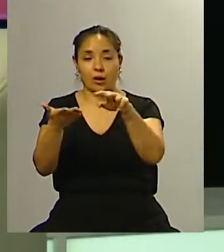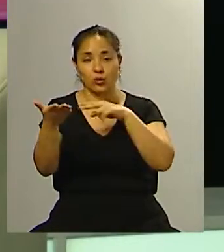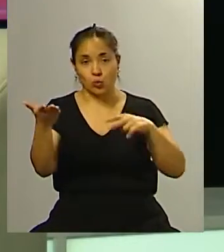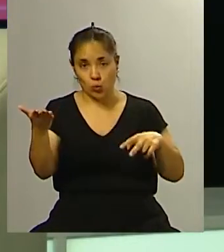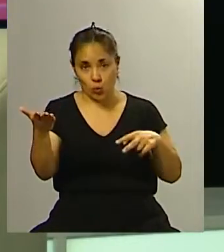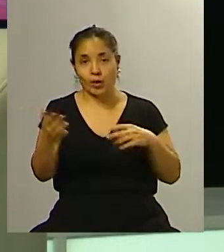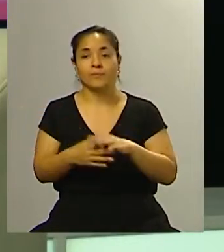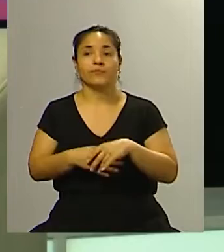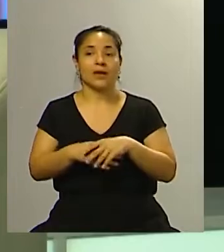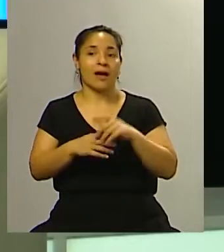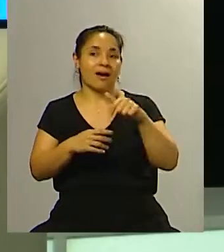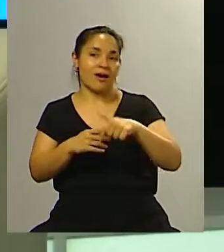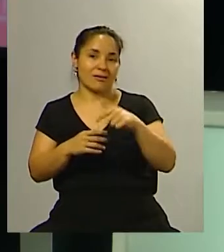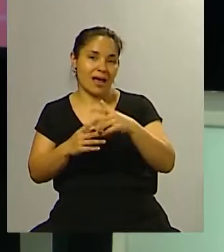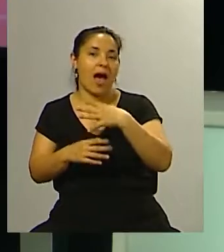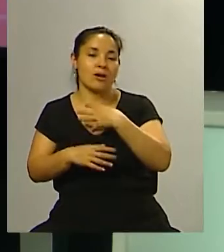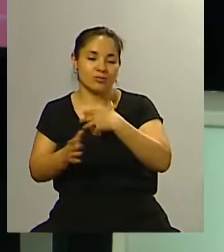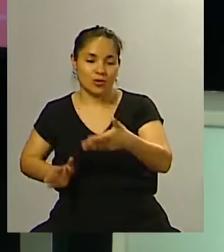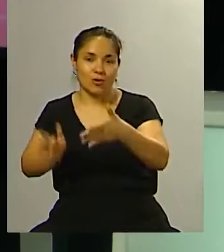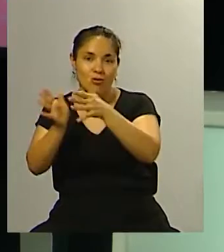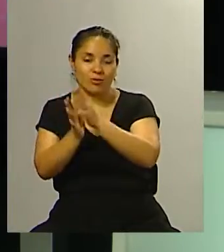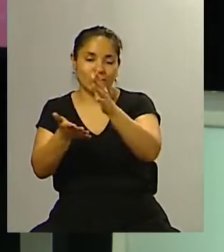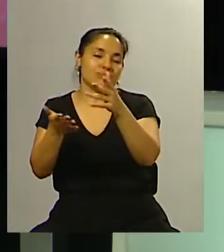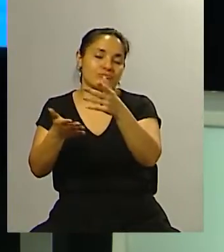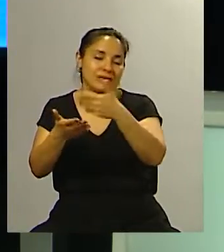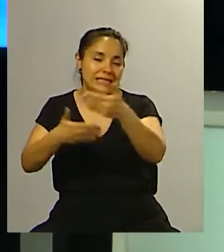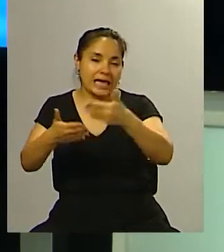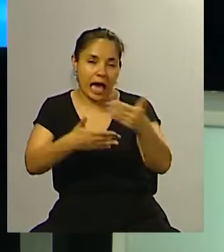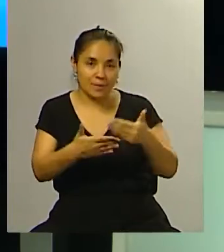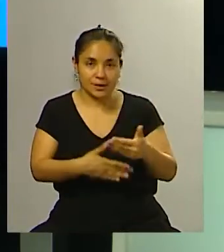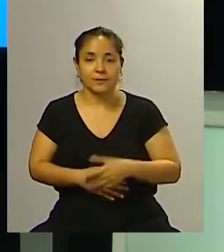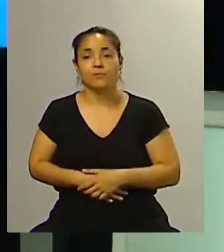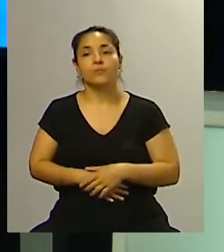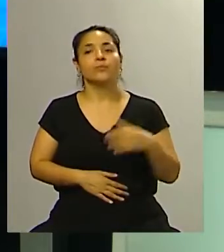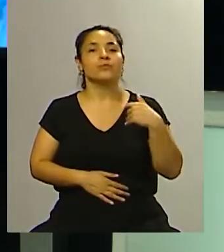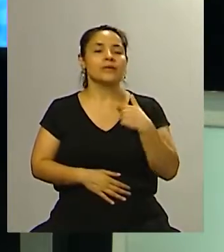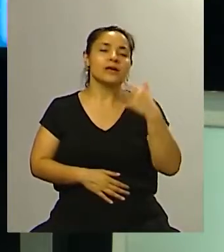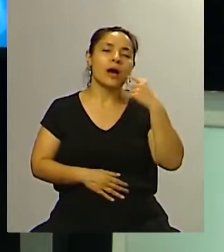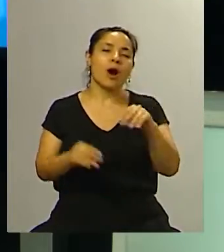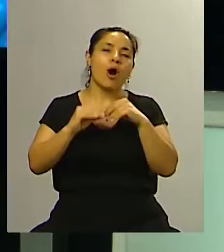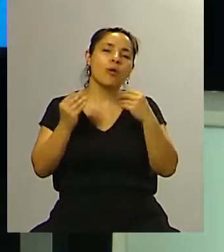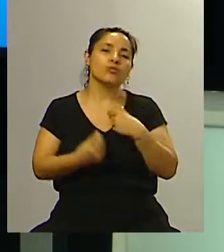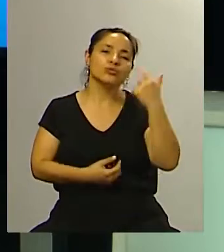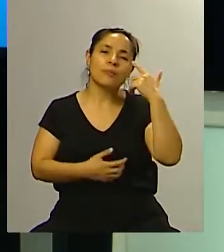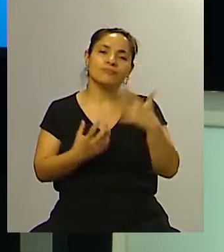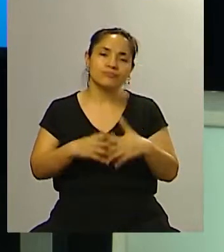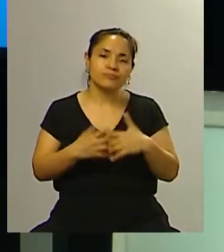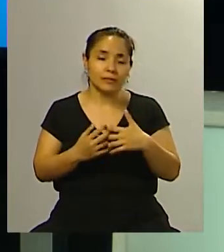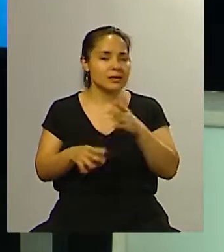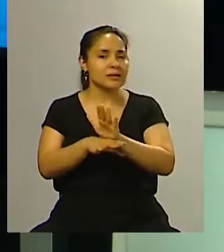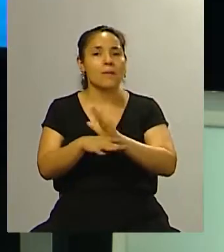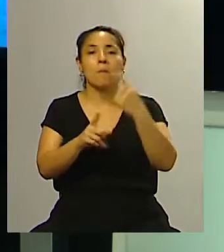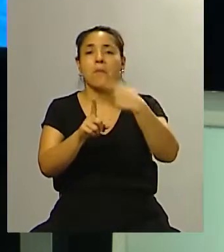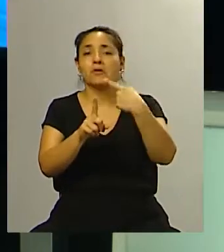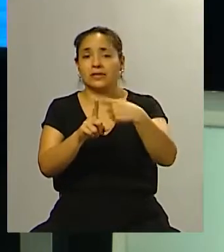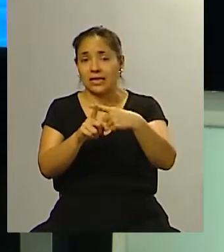lectora que estamos tomando con los chicos. Me parece que hay, sin duda, obviamente la conclusión que uno saca que es muy positivo esto de